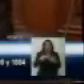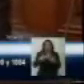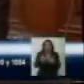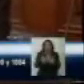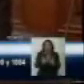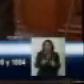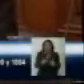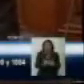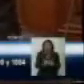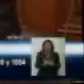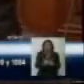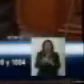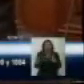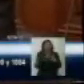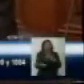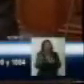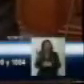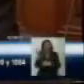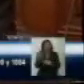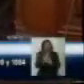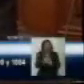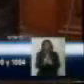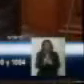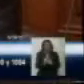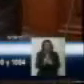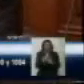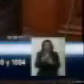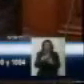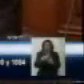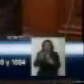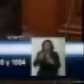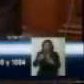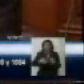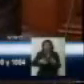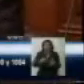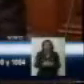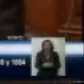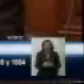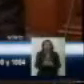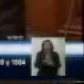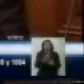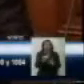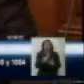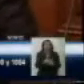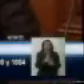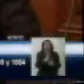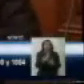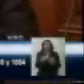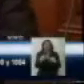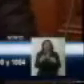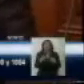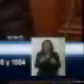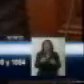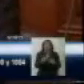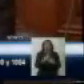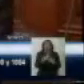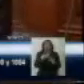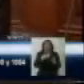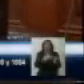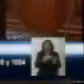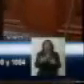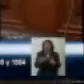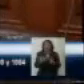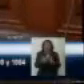vacío, como por ejemplo la tala ilegal o indiscriminada de especies, todo eso queda en suspenso si es que